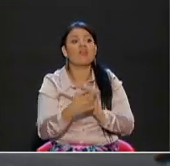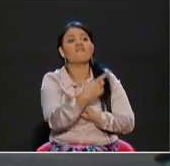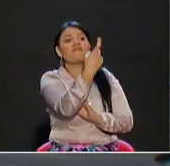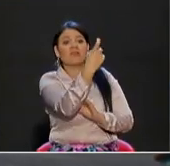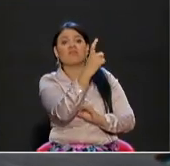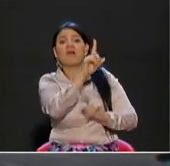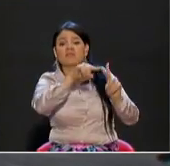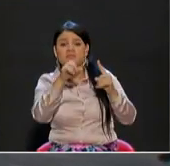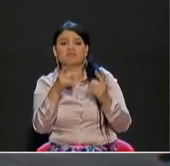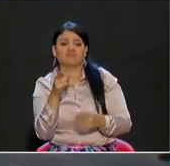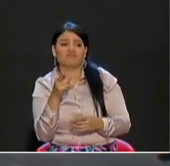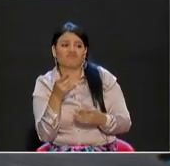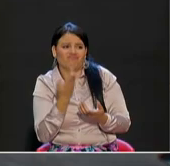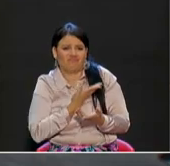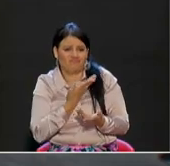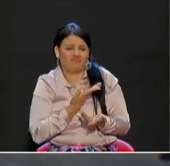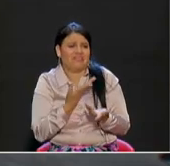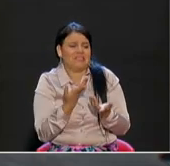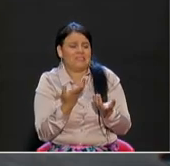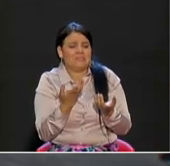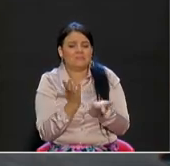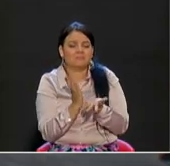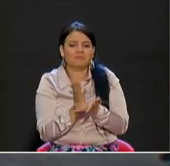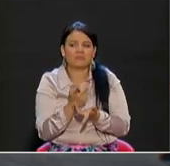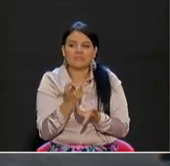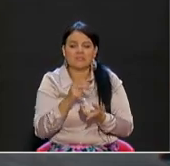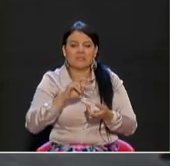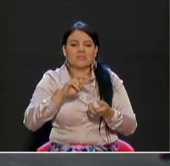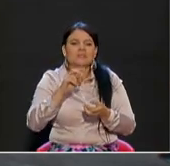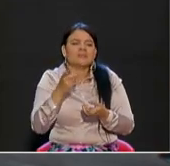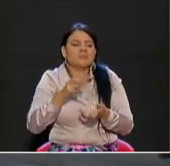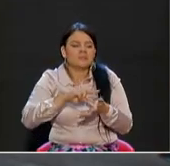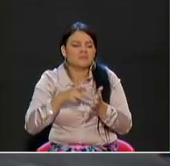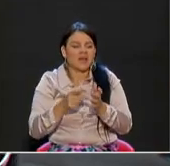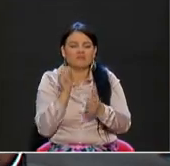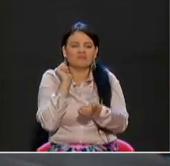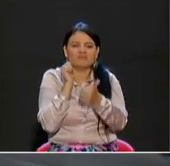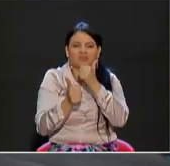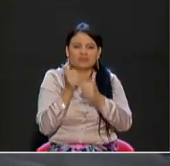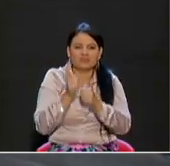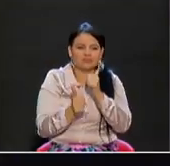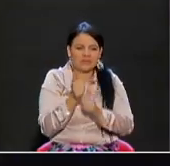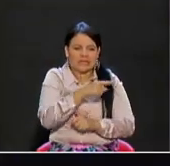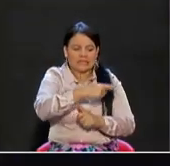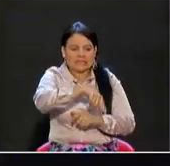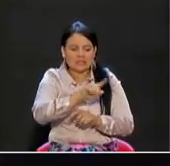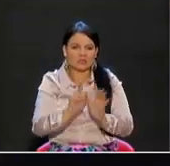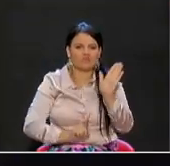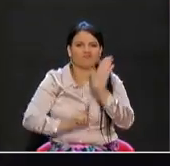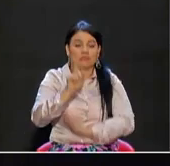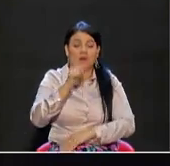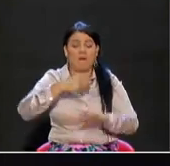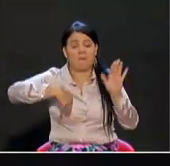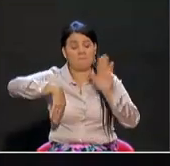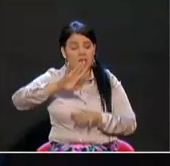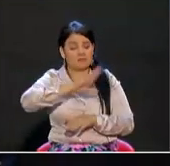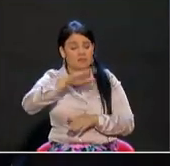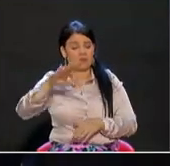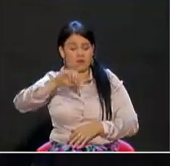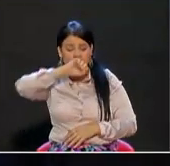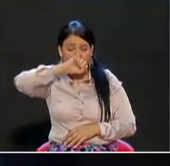es motor de la transformación y en la forma en que pueden brillar las personas la mayor riqueza que tenemos en antioquia